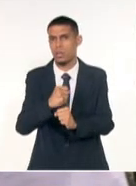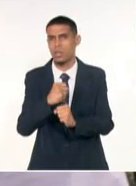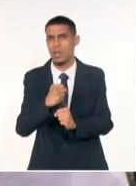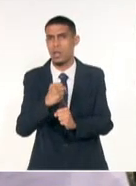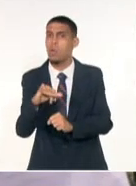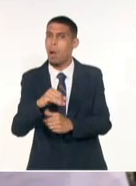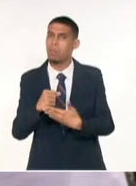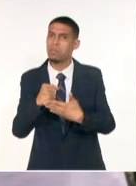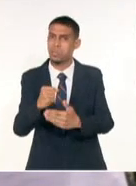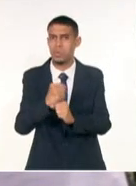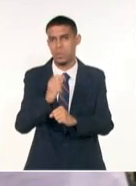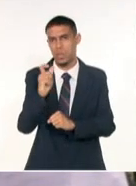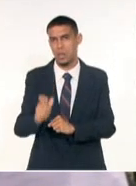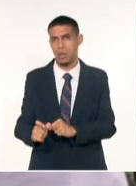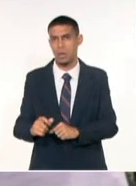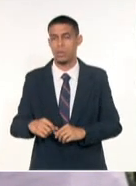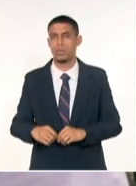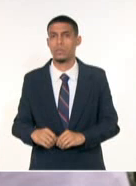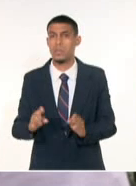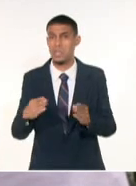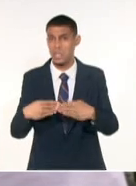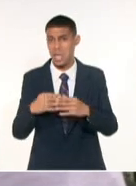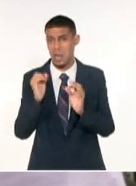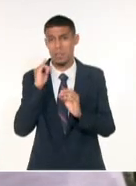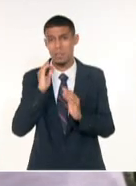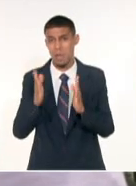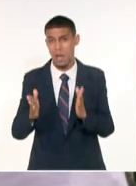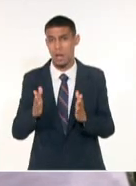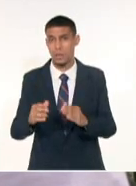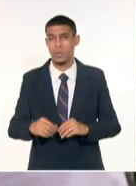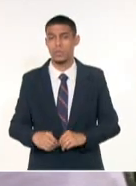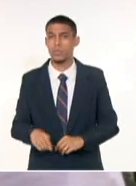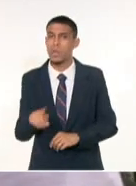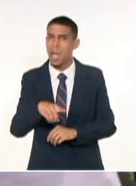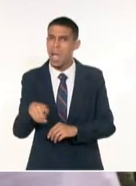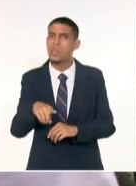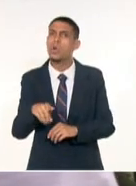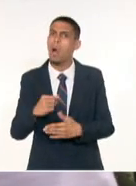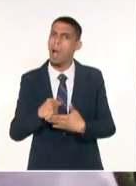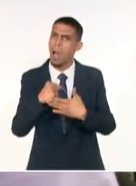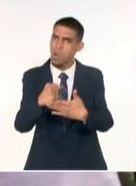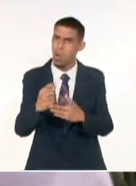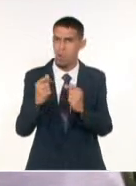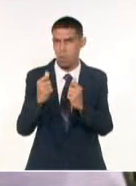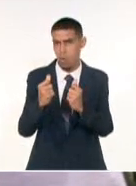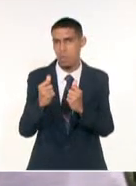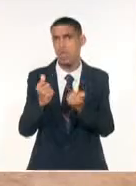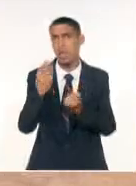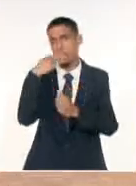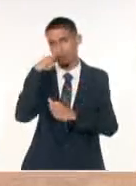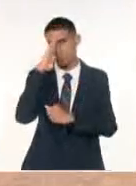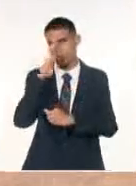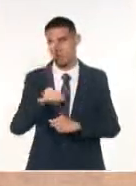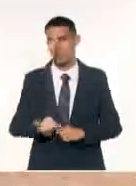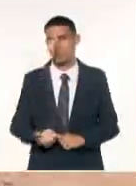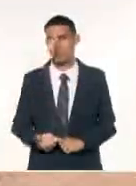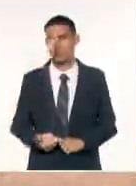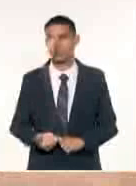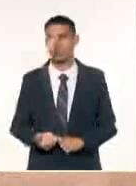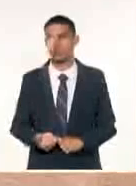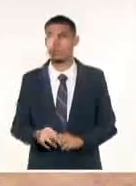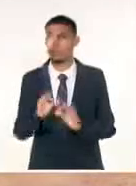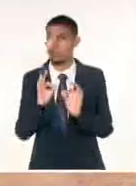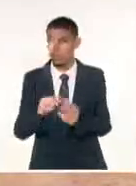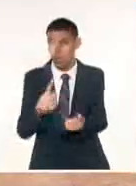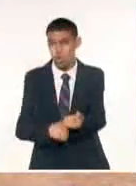forma anticipada al cierre de cada trimestre, lo que genera un ingreso medio de 15 mil pesos por trabajador. Como es tradición,